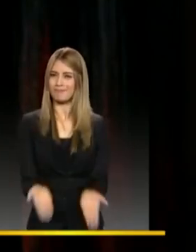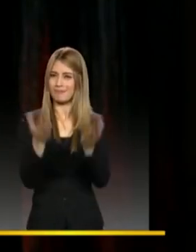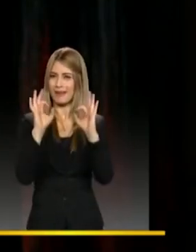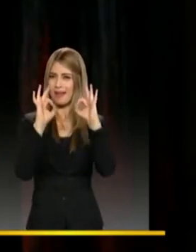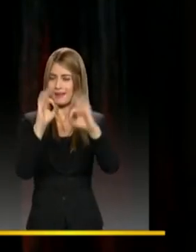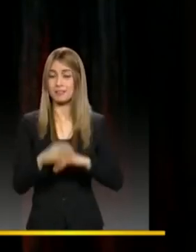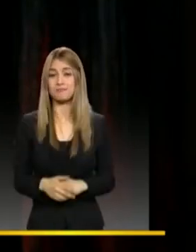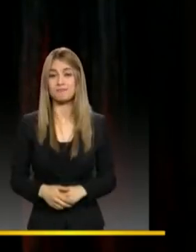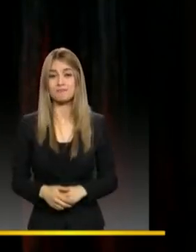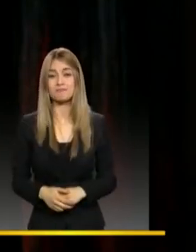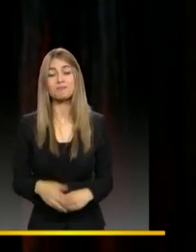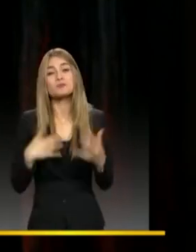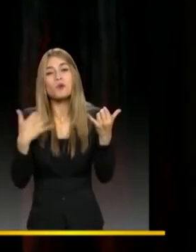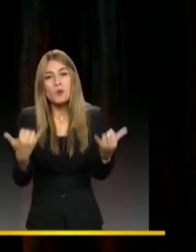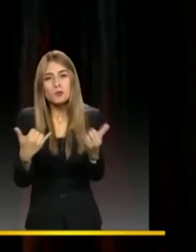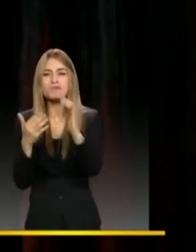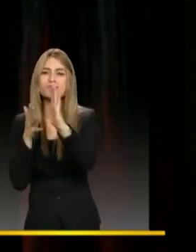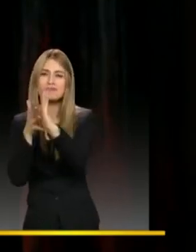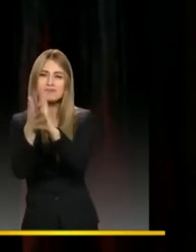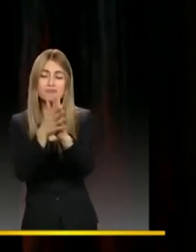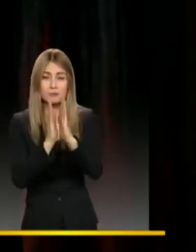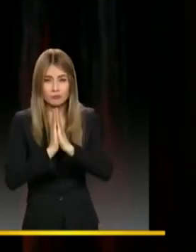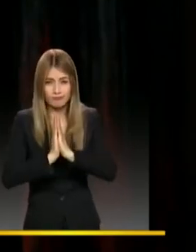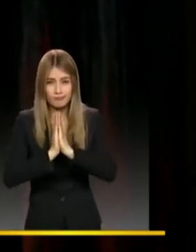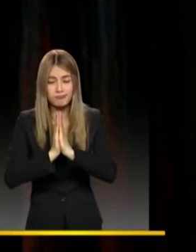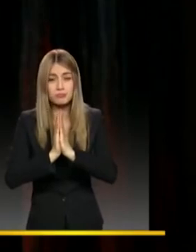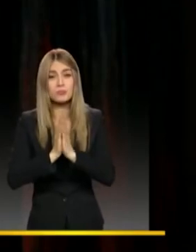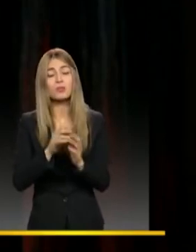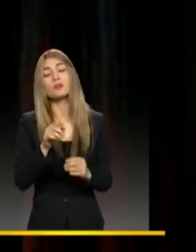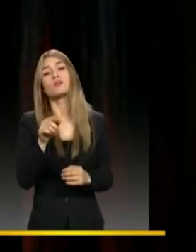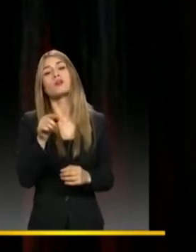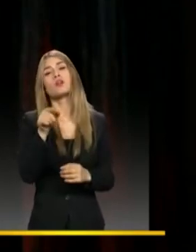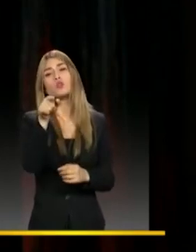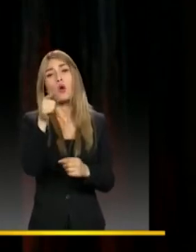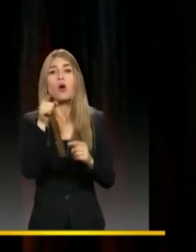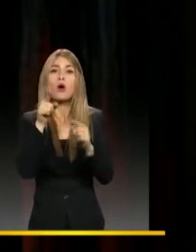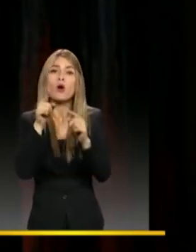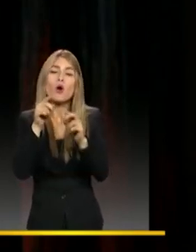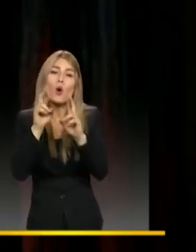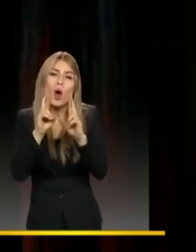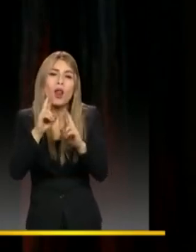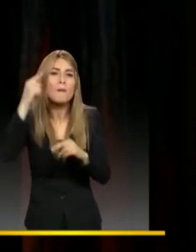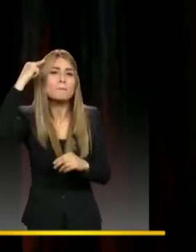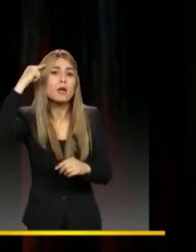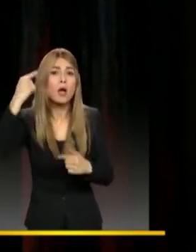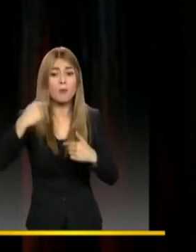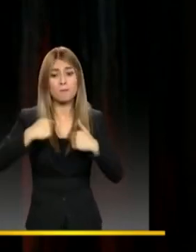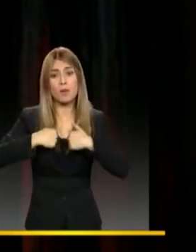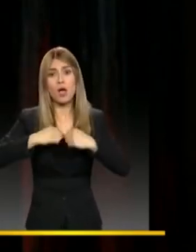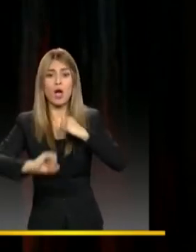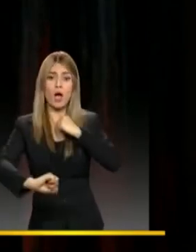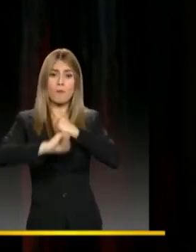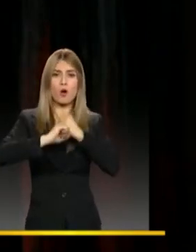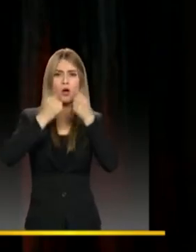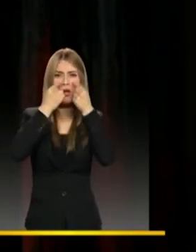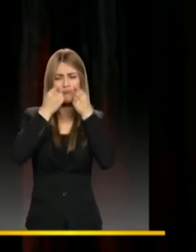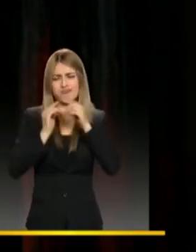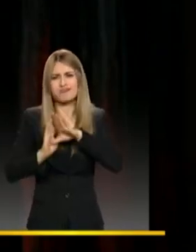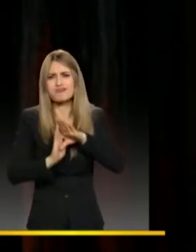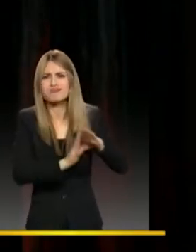pedirles, no por mí, no por el gobierno, sino por ustedes, por nuestro querido